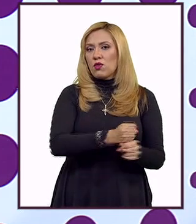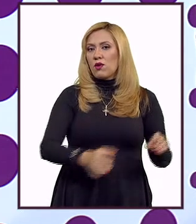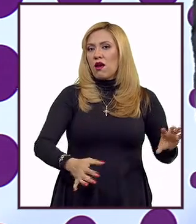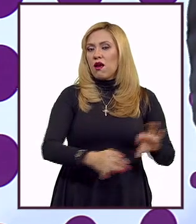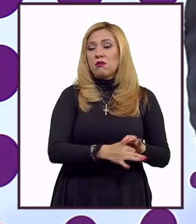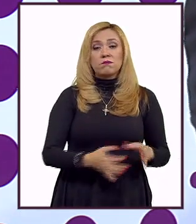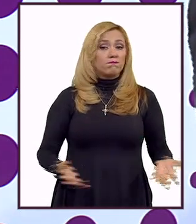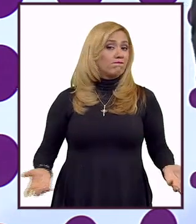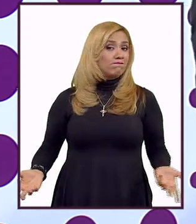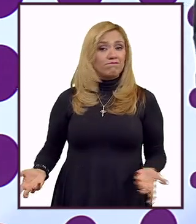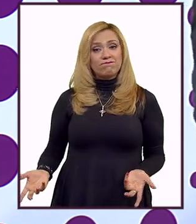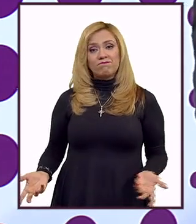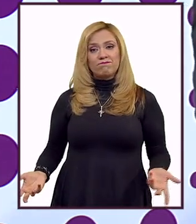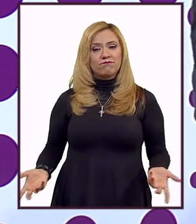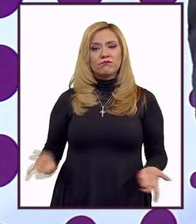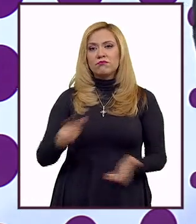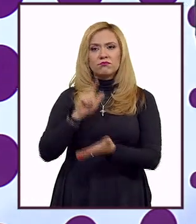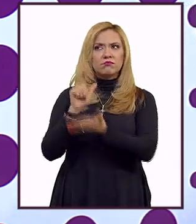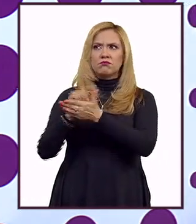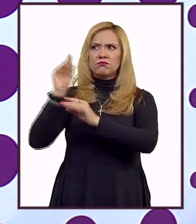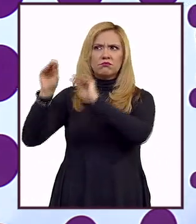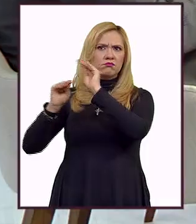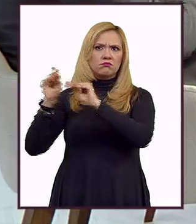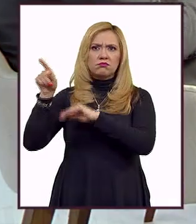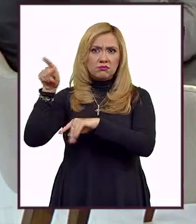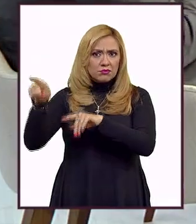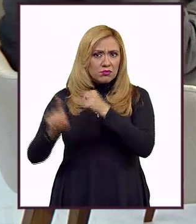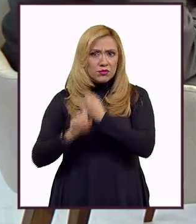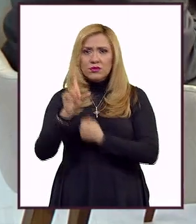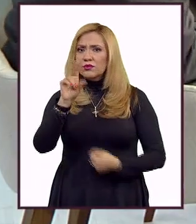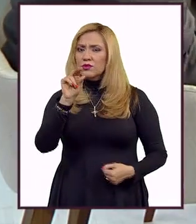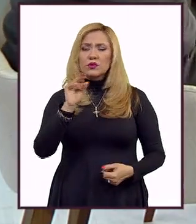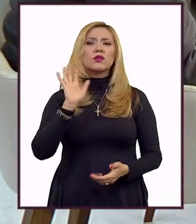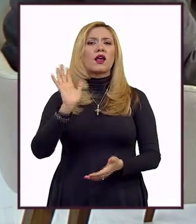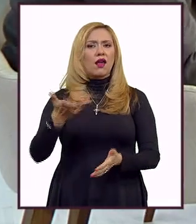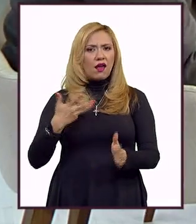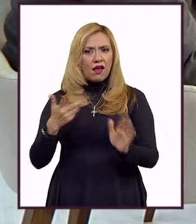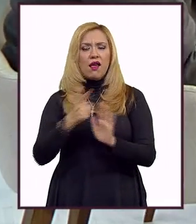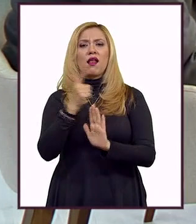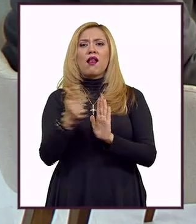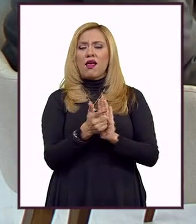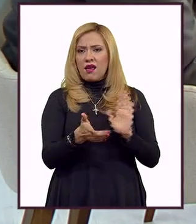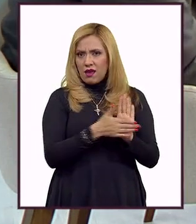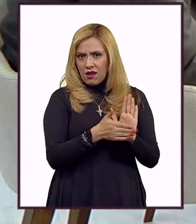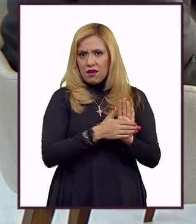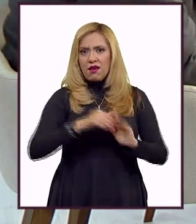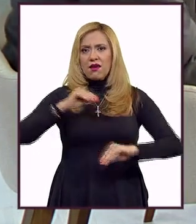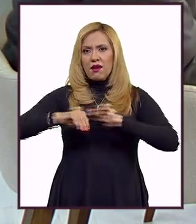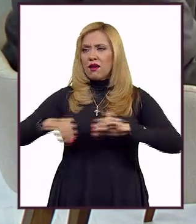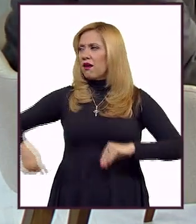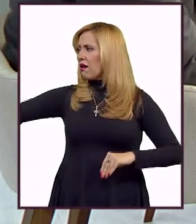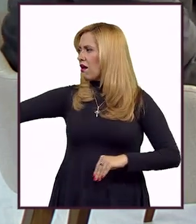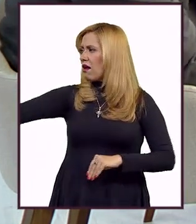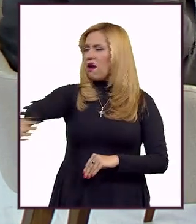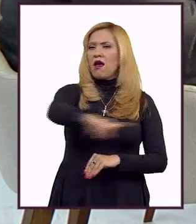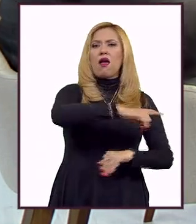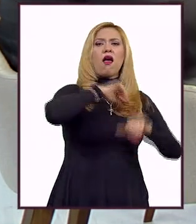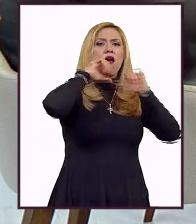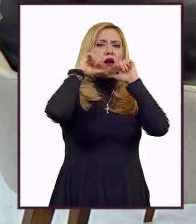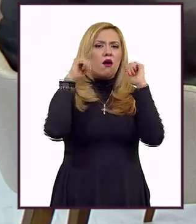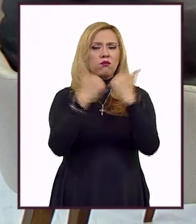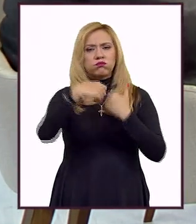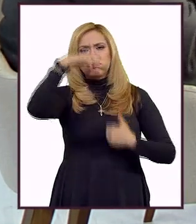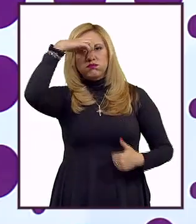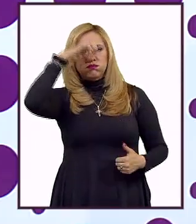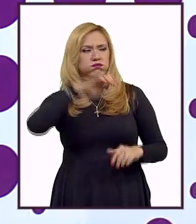no es de legislación. Tenemos una legislación la ley la construimos desde la sociedad civil, con un grupo de expertos. Tenemos